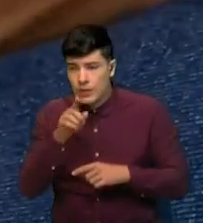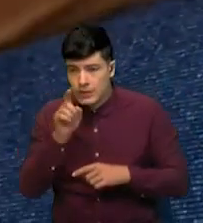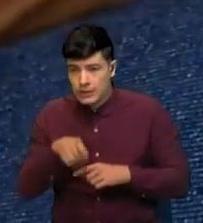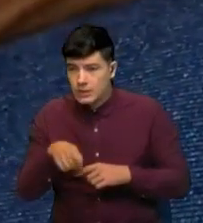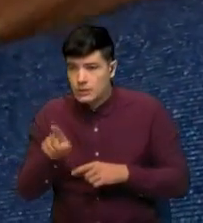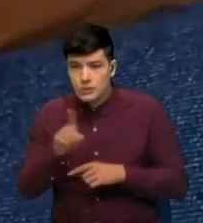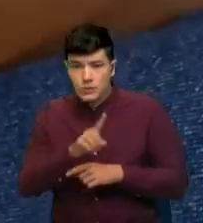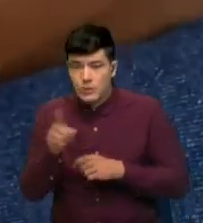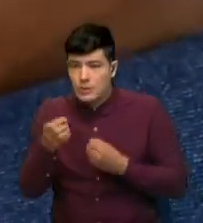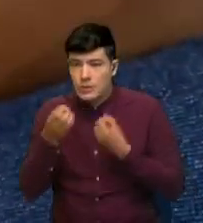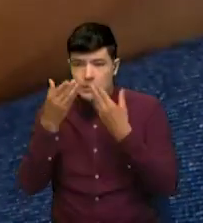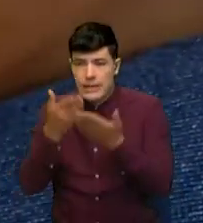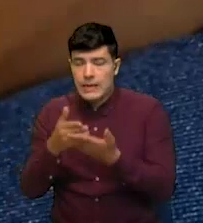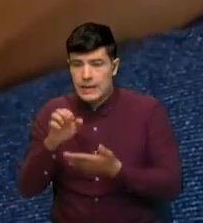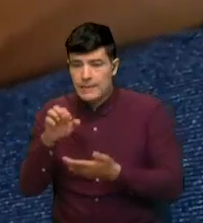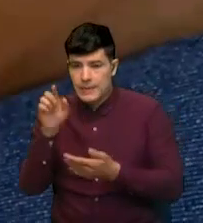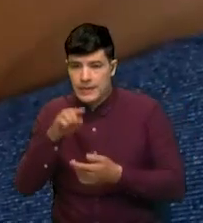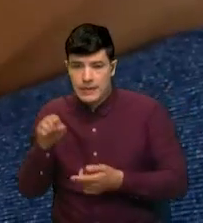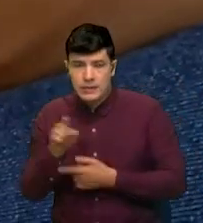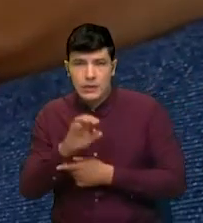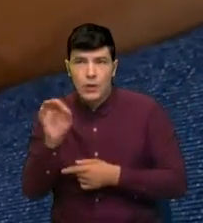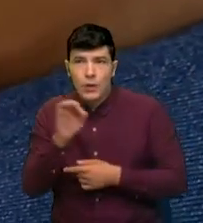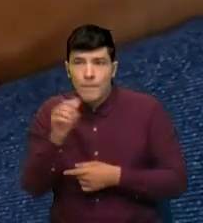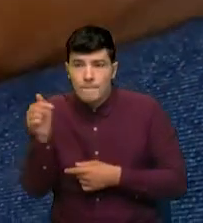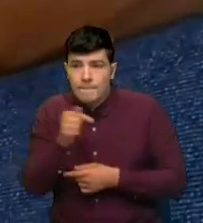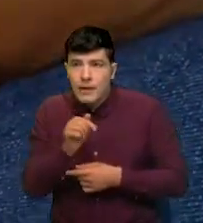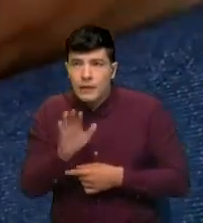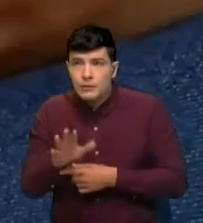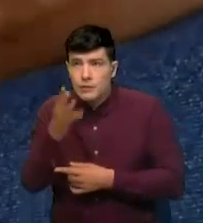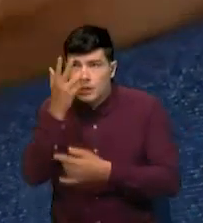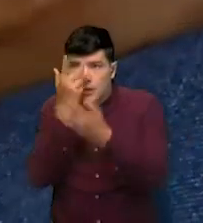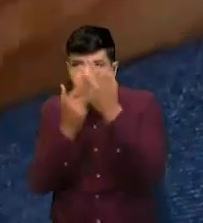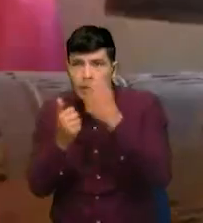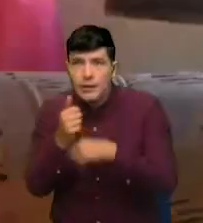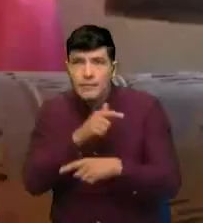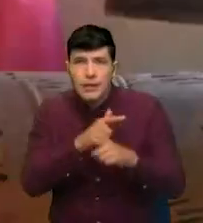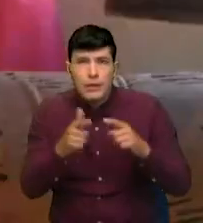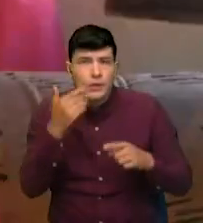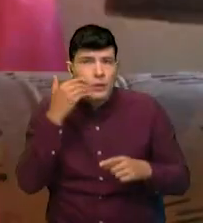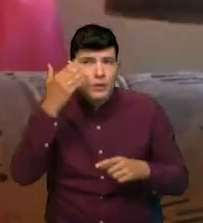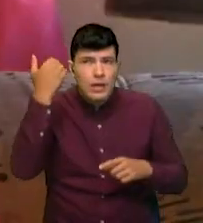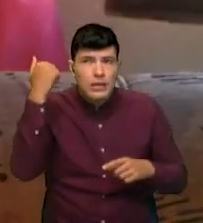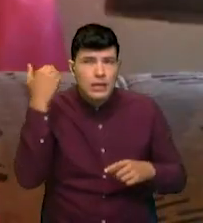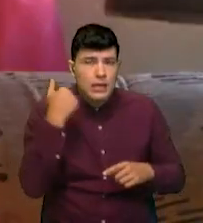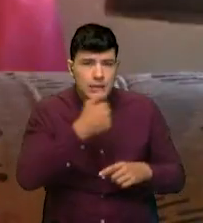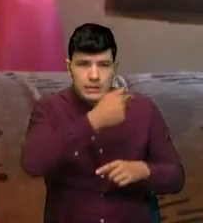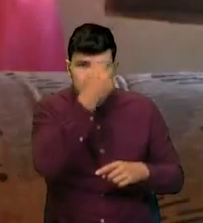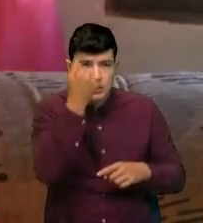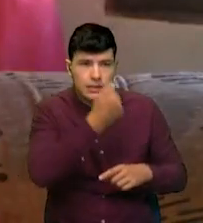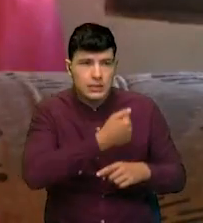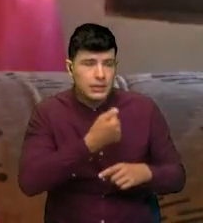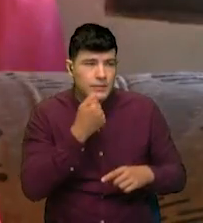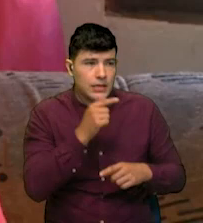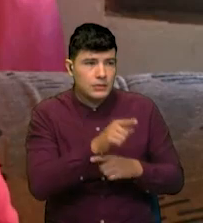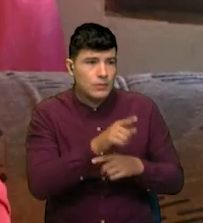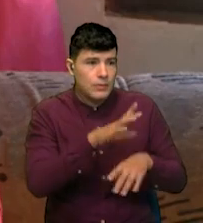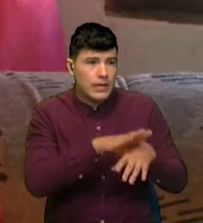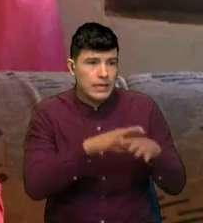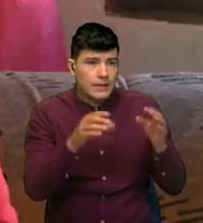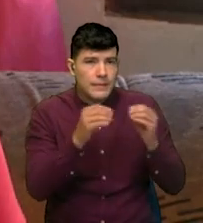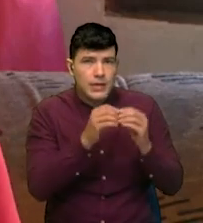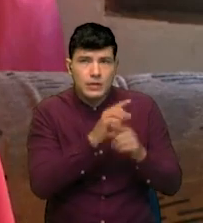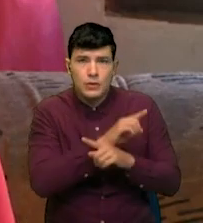la está dando la epe s mucho menos los exámenes de septiembre me y mal no nos ha querido dar la dos